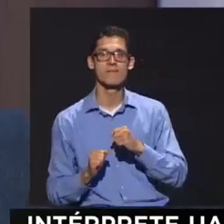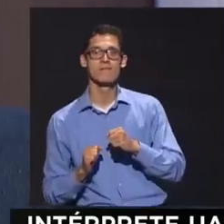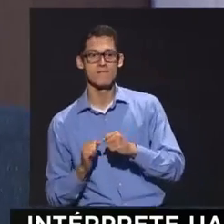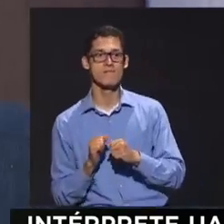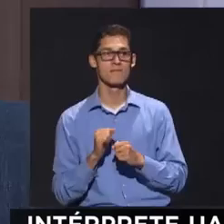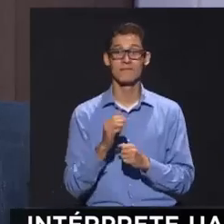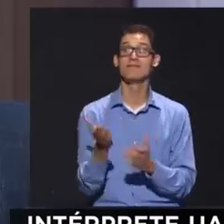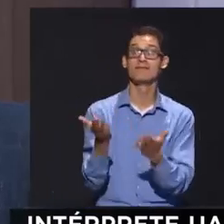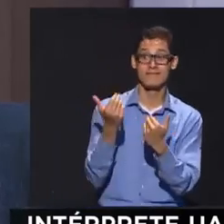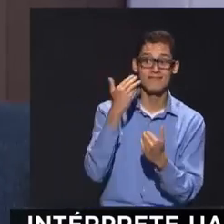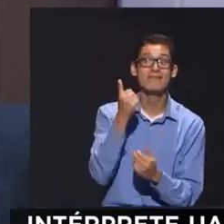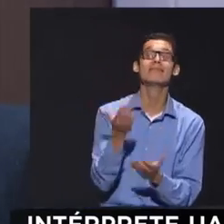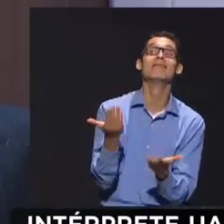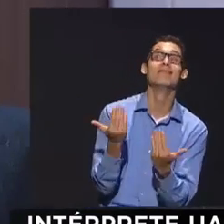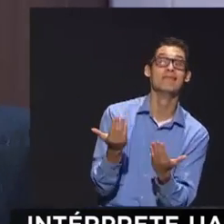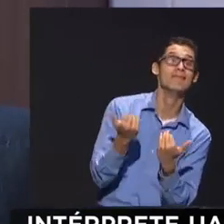nuevas